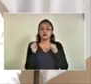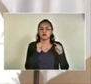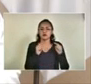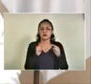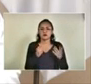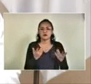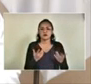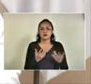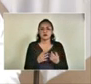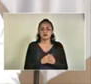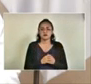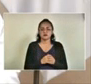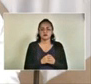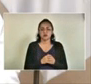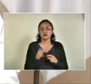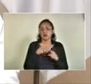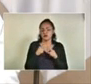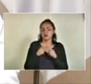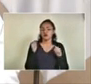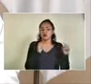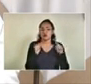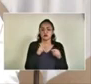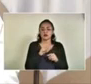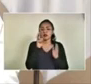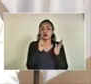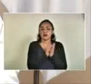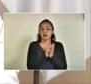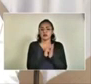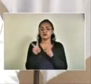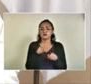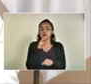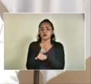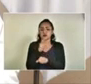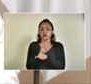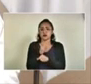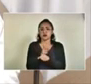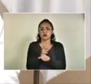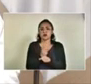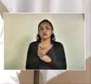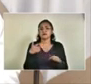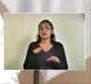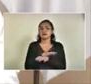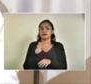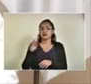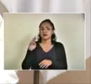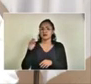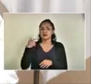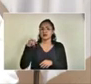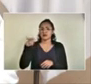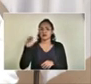se discutieron las leyes secundarias de la reforma energética todas